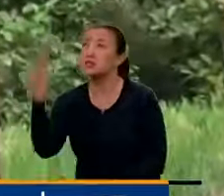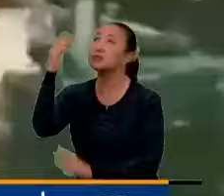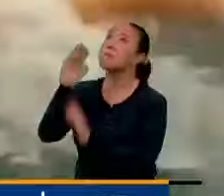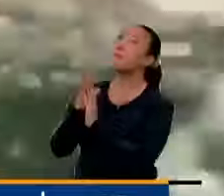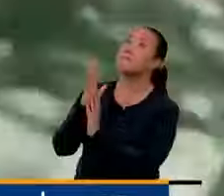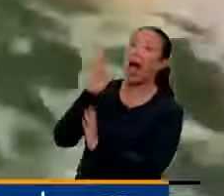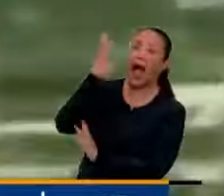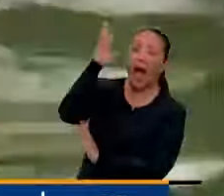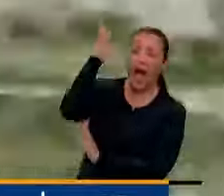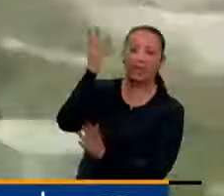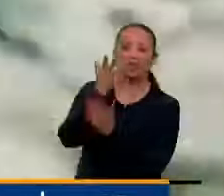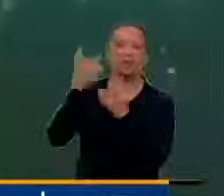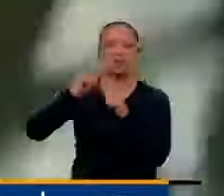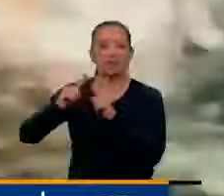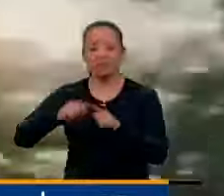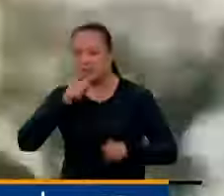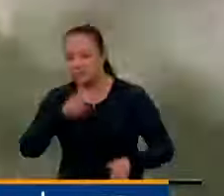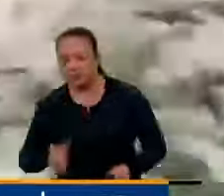bonito.